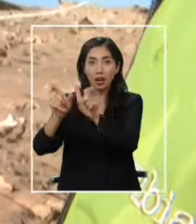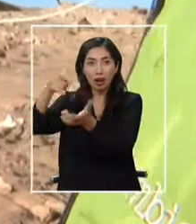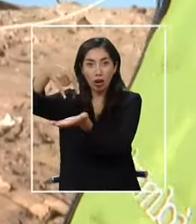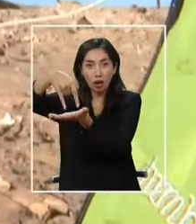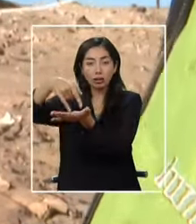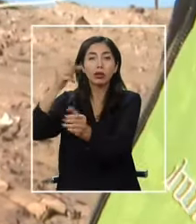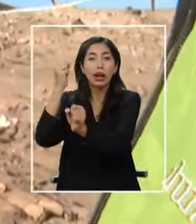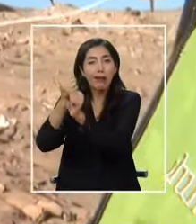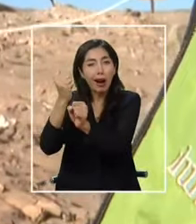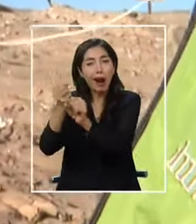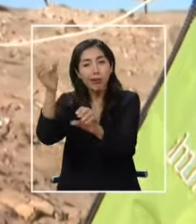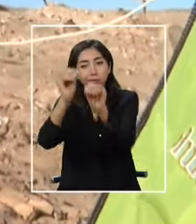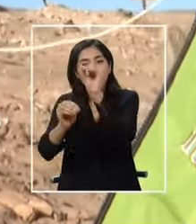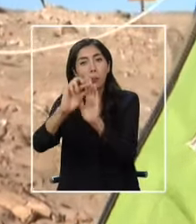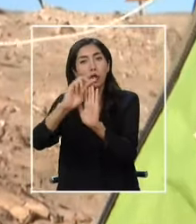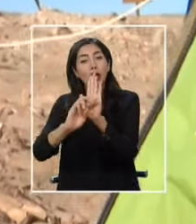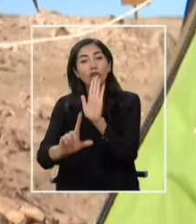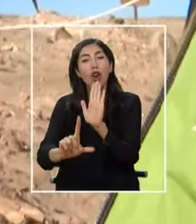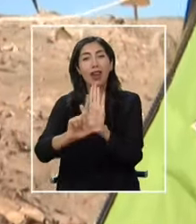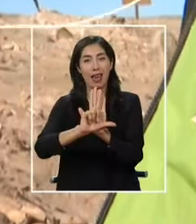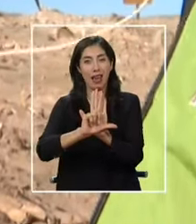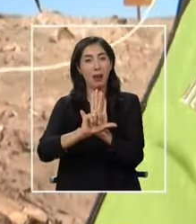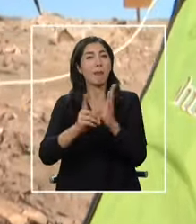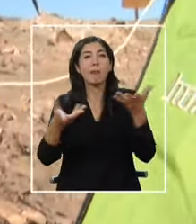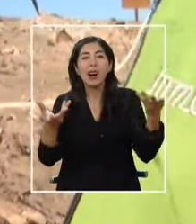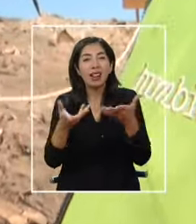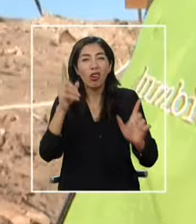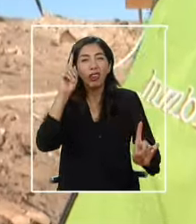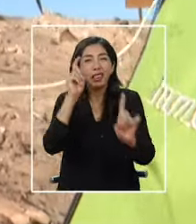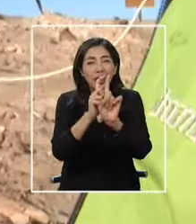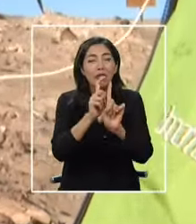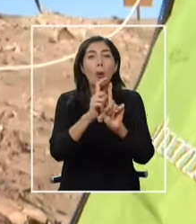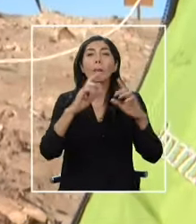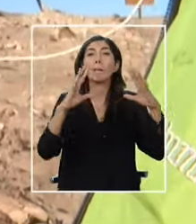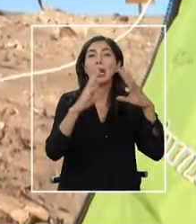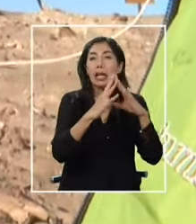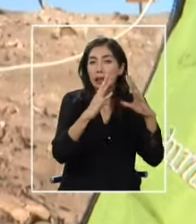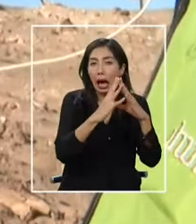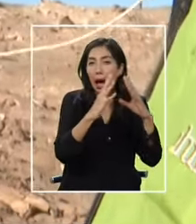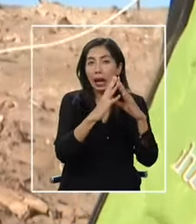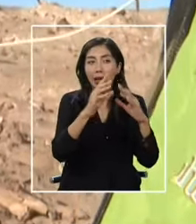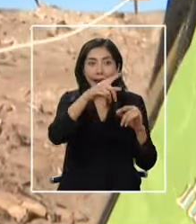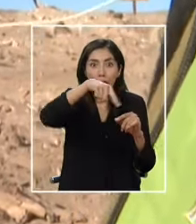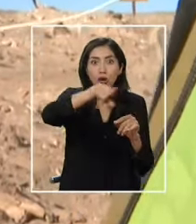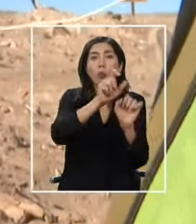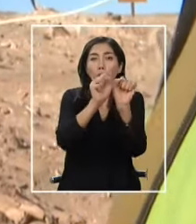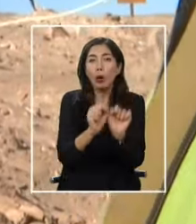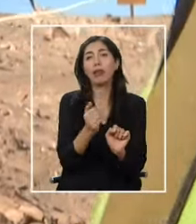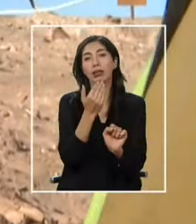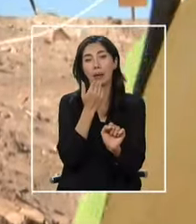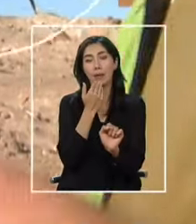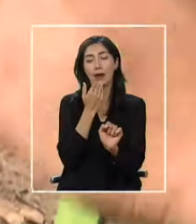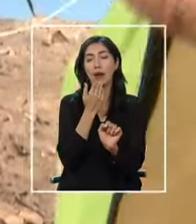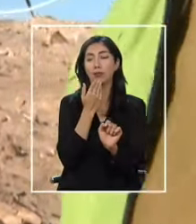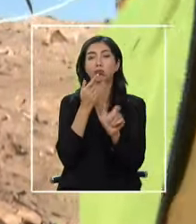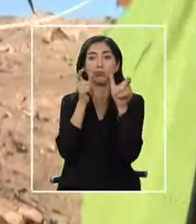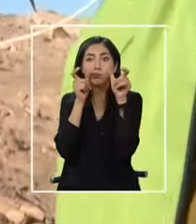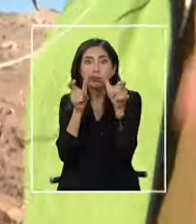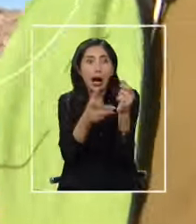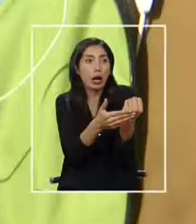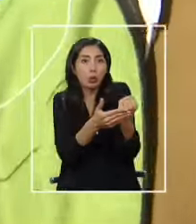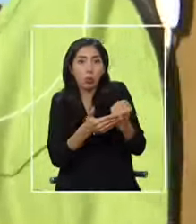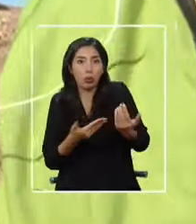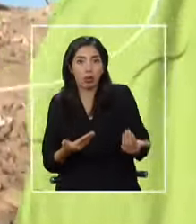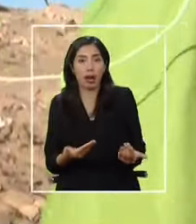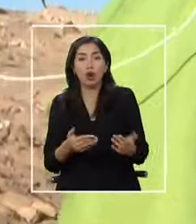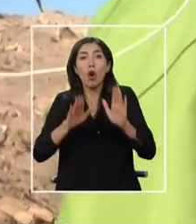un proyecto de ley para que finalmente las Fuerzas Armadas en general o los militares en particular puedan también hacer labores de seguridad pública y nos puedan ayudar, como insisto,